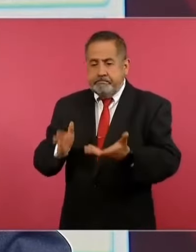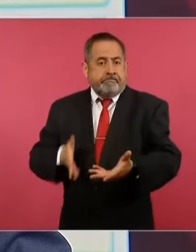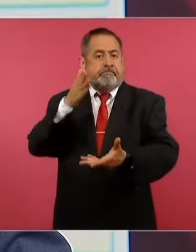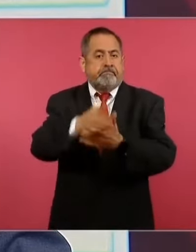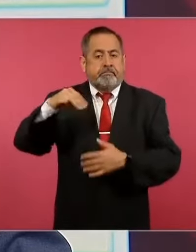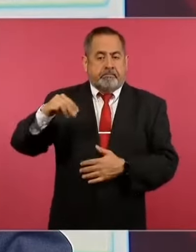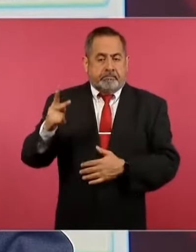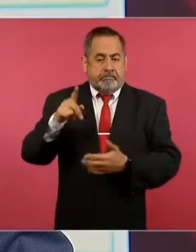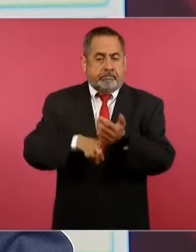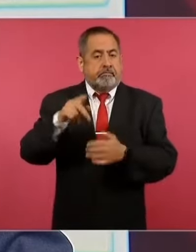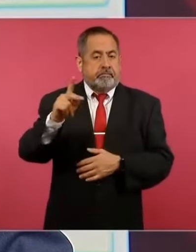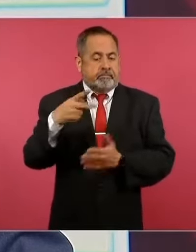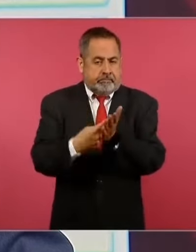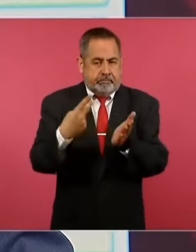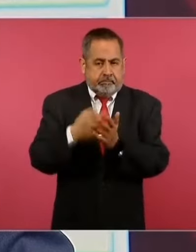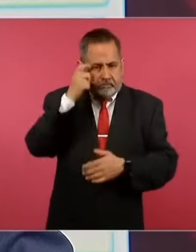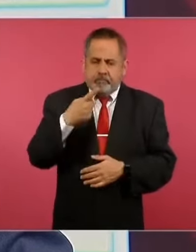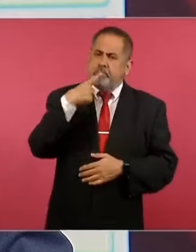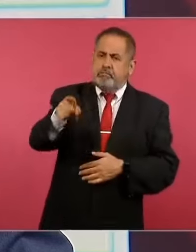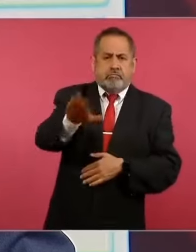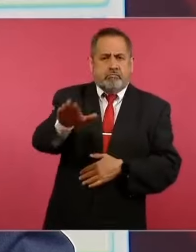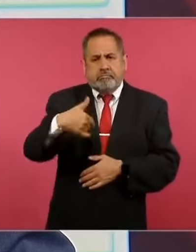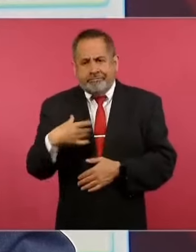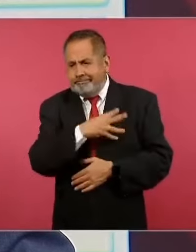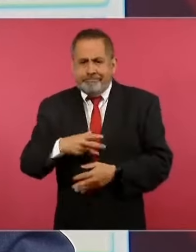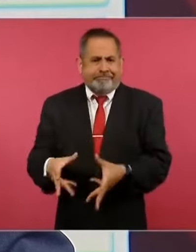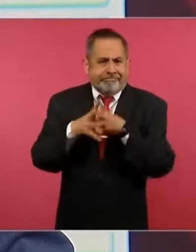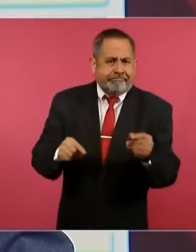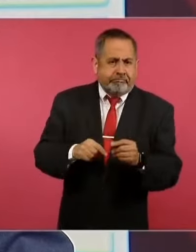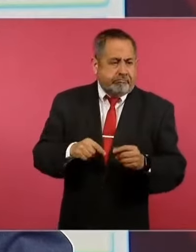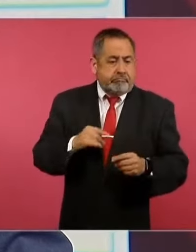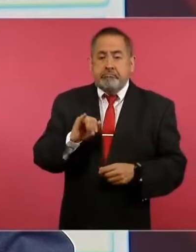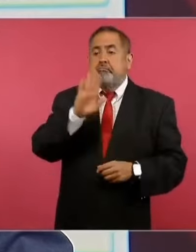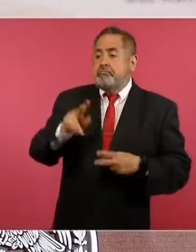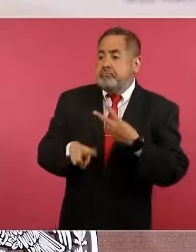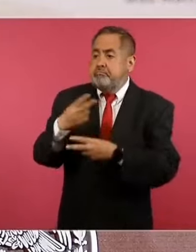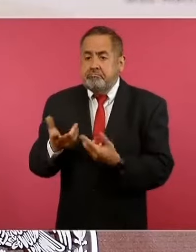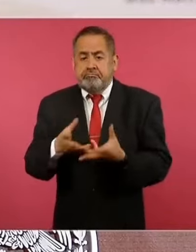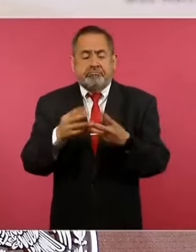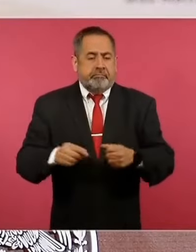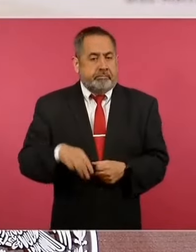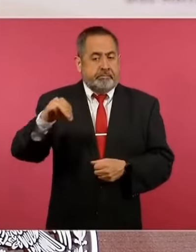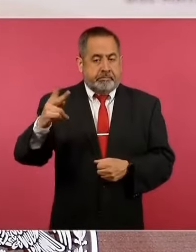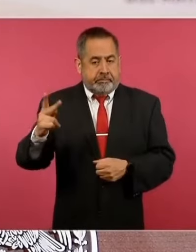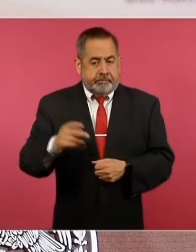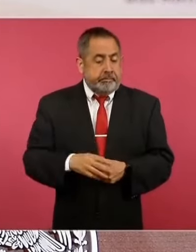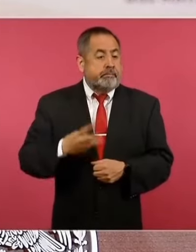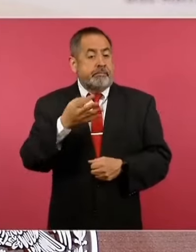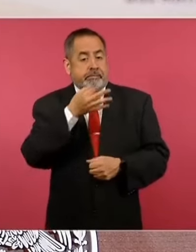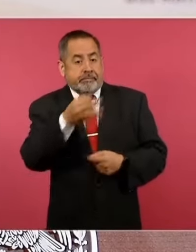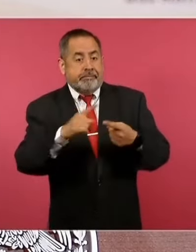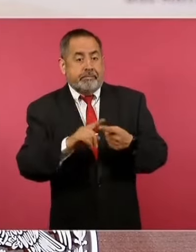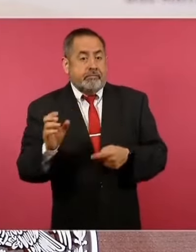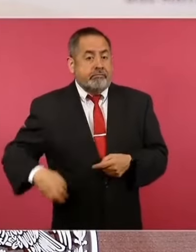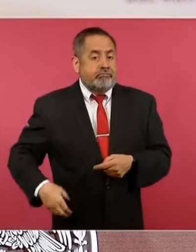del Ministerio Público en Taxco a presentar denuncia por la desaparición de su hija. Y durante la estancia en la agencia recibió 3 mensajes a su